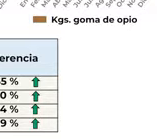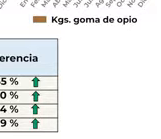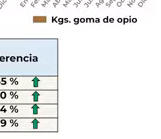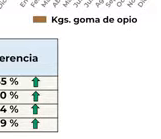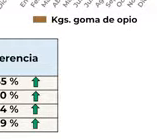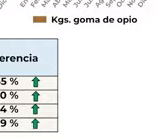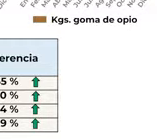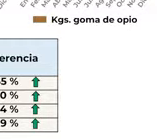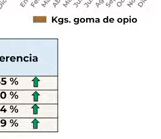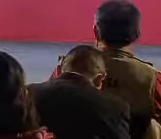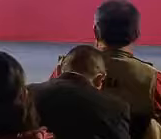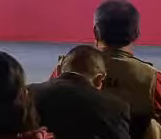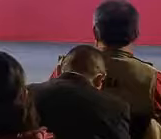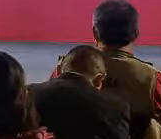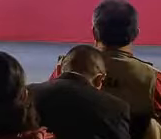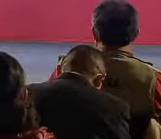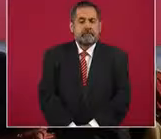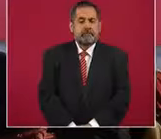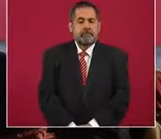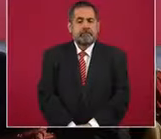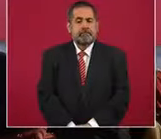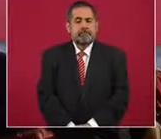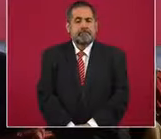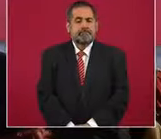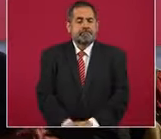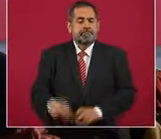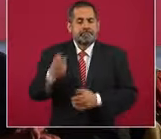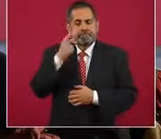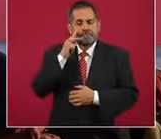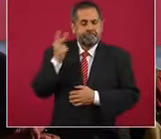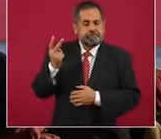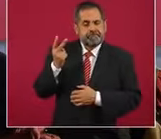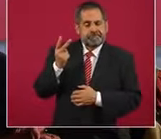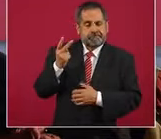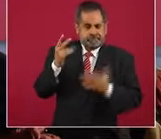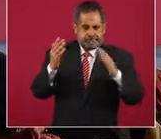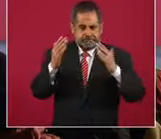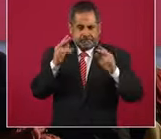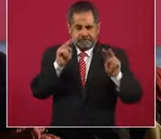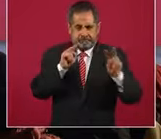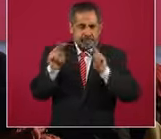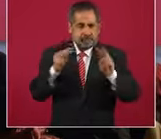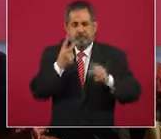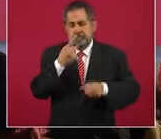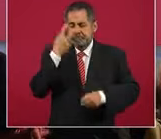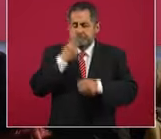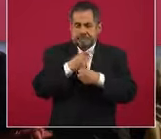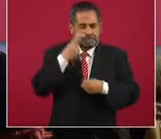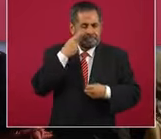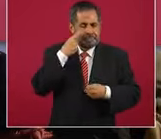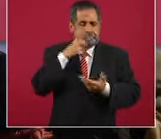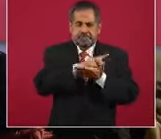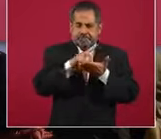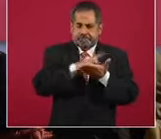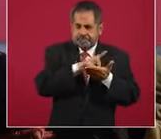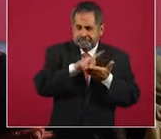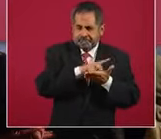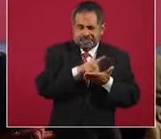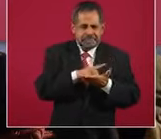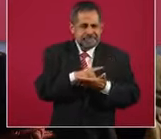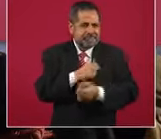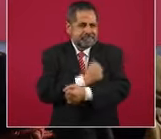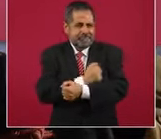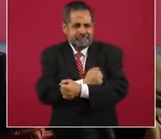en goma de opio. Adelante. Aquí tenemos las dos drogas de mayor daño hacia